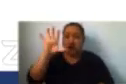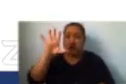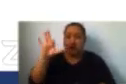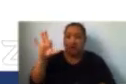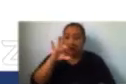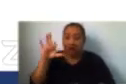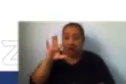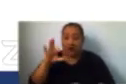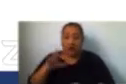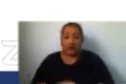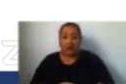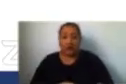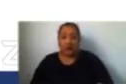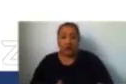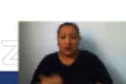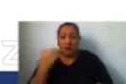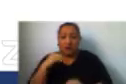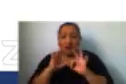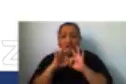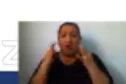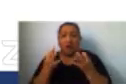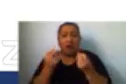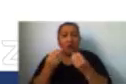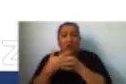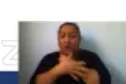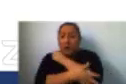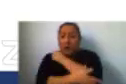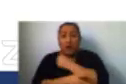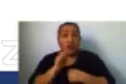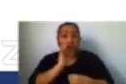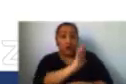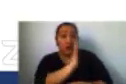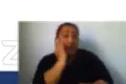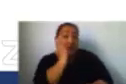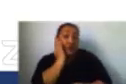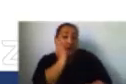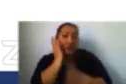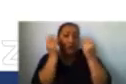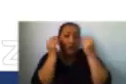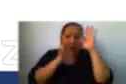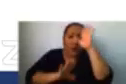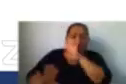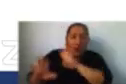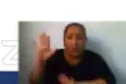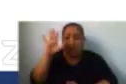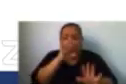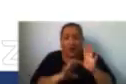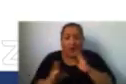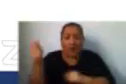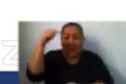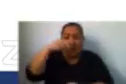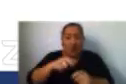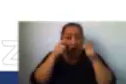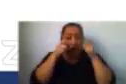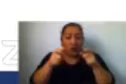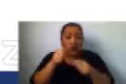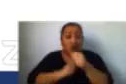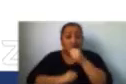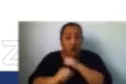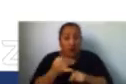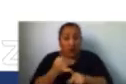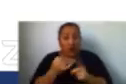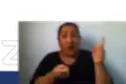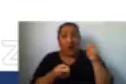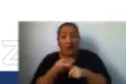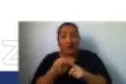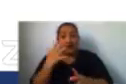febrero, proveniente de una familia muy humilde. Su madre, muy preocupada, llevaba a su control a su hija hasta el